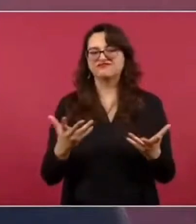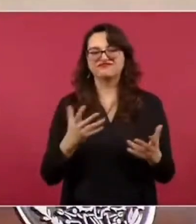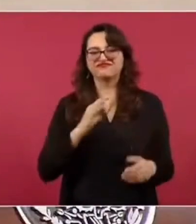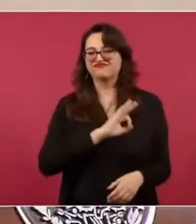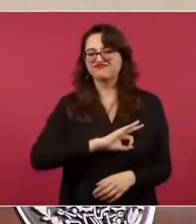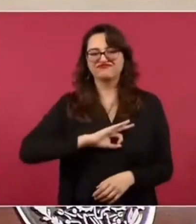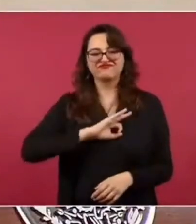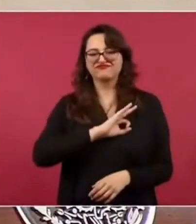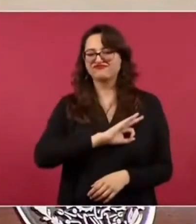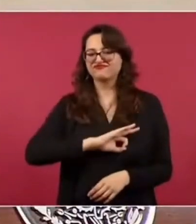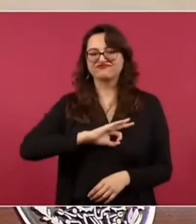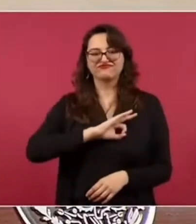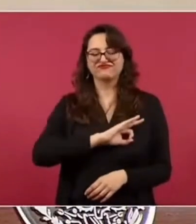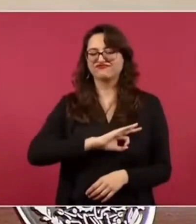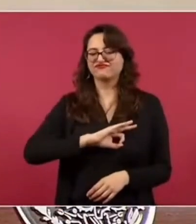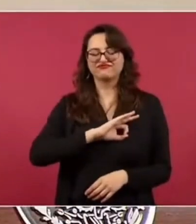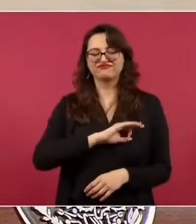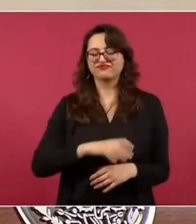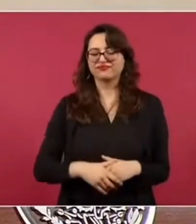infelices.